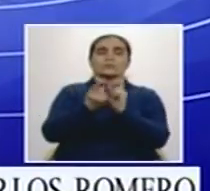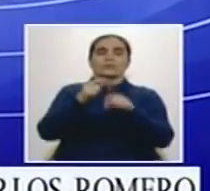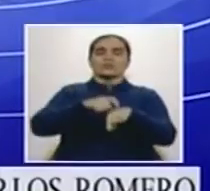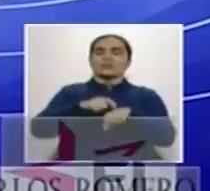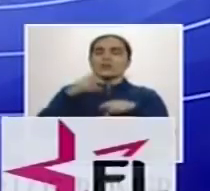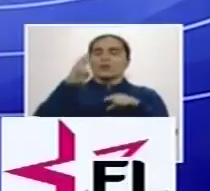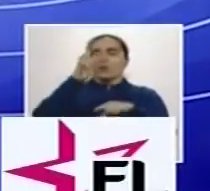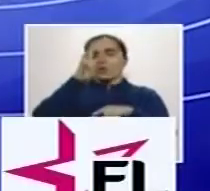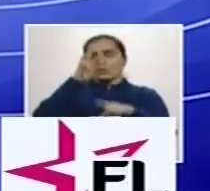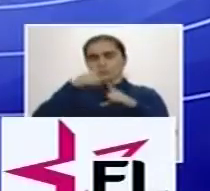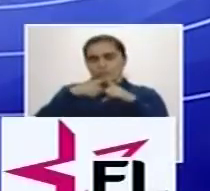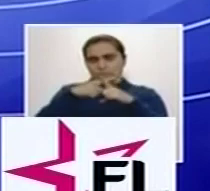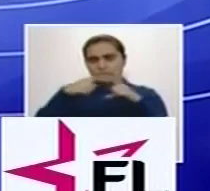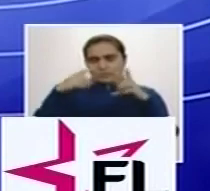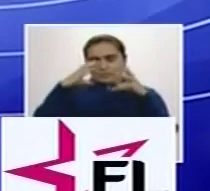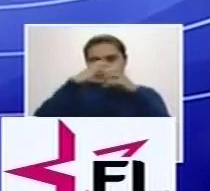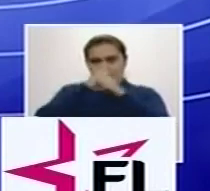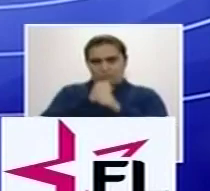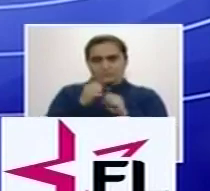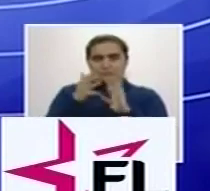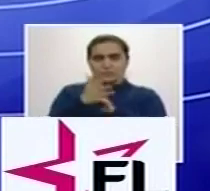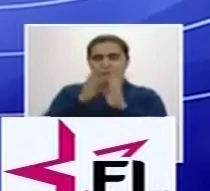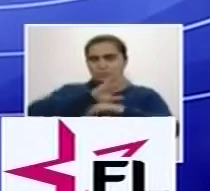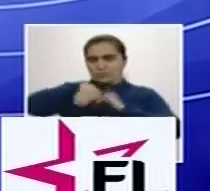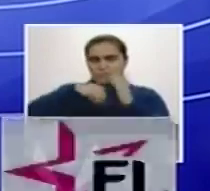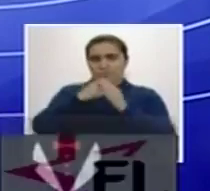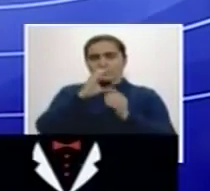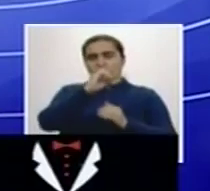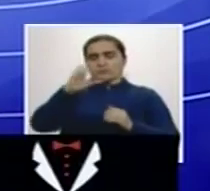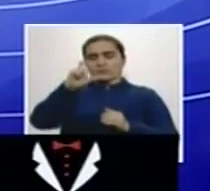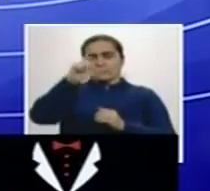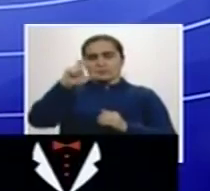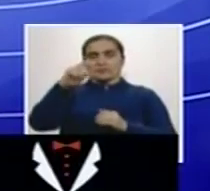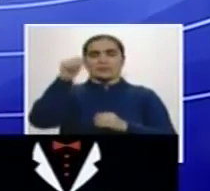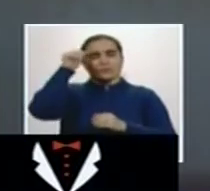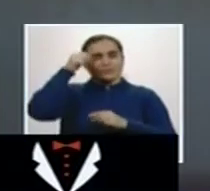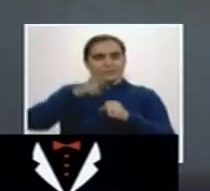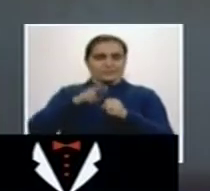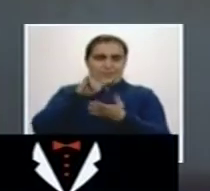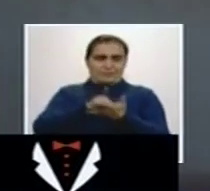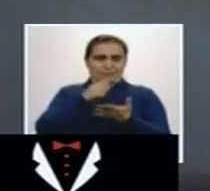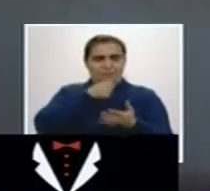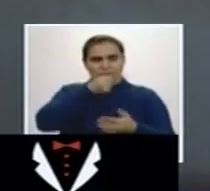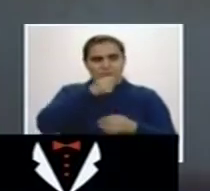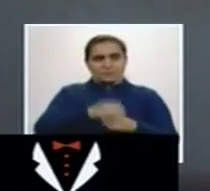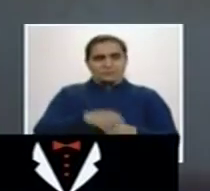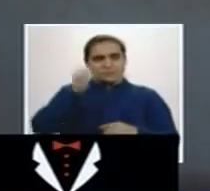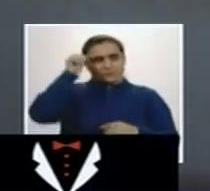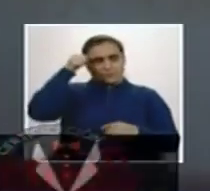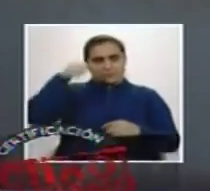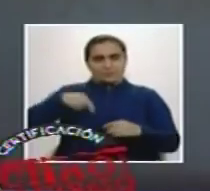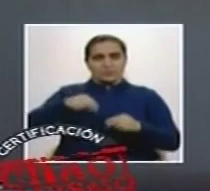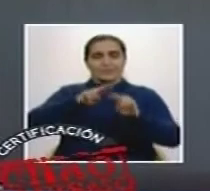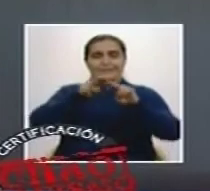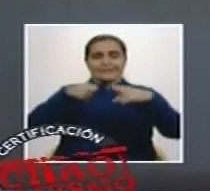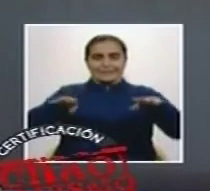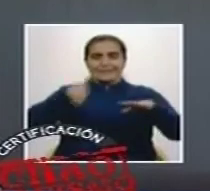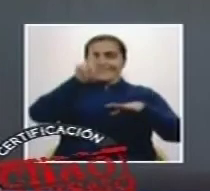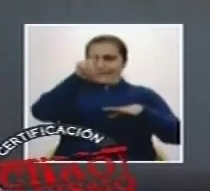las 8:30 con toda la información del occidente colombiano aquí en Más Pacífico, donde la región es noticia. Recuerden que en nuestra página